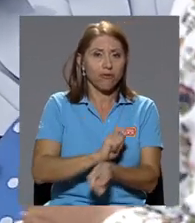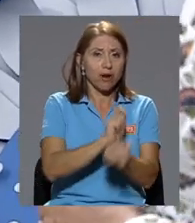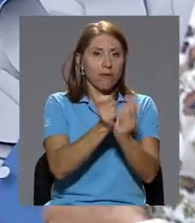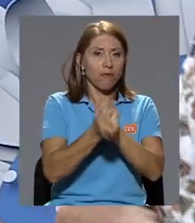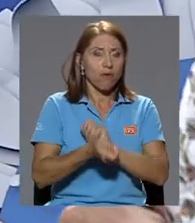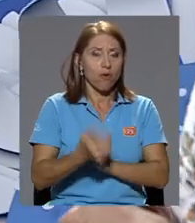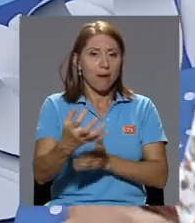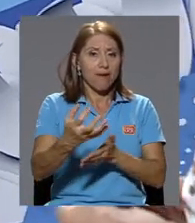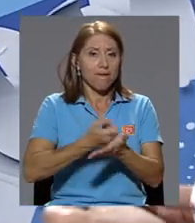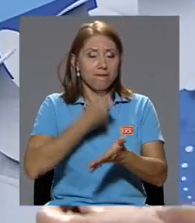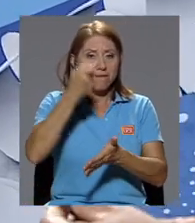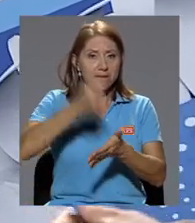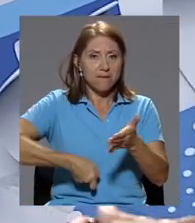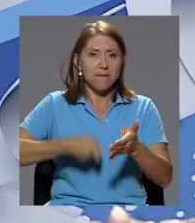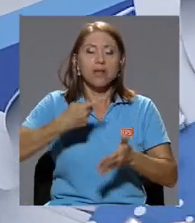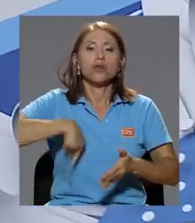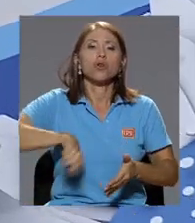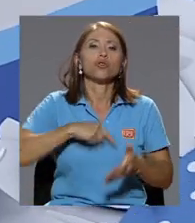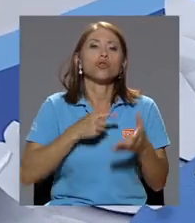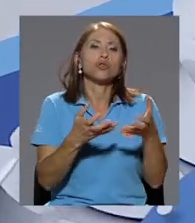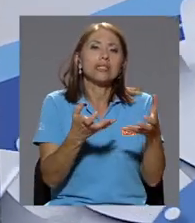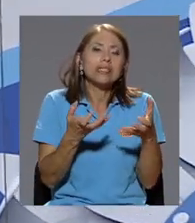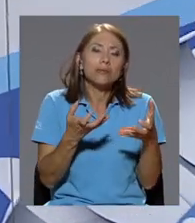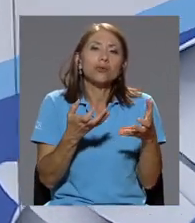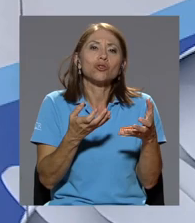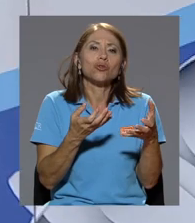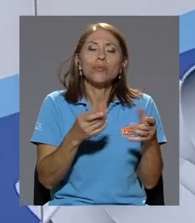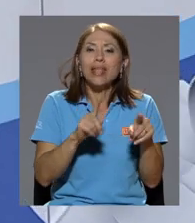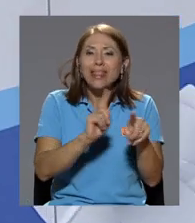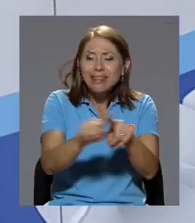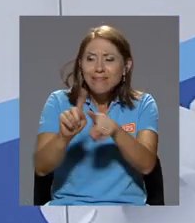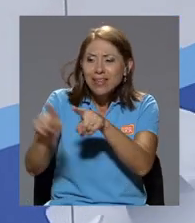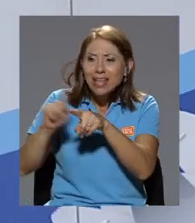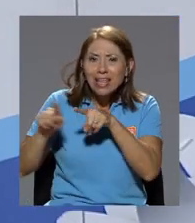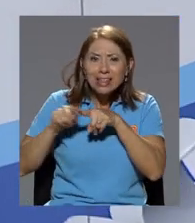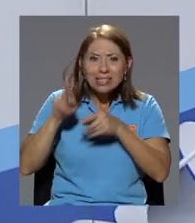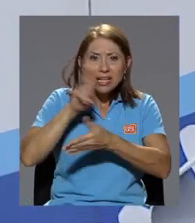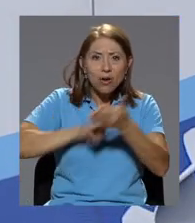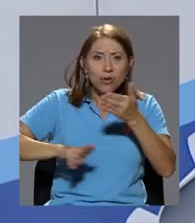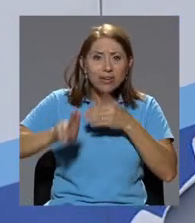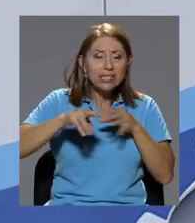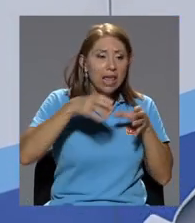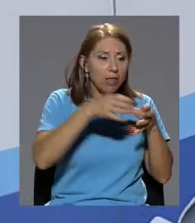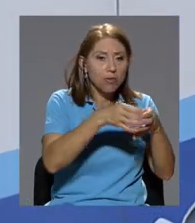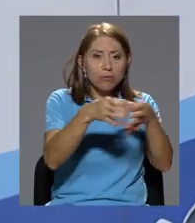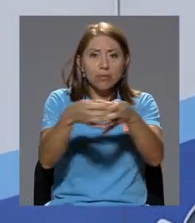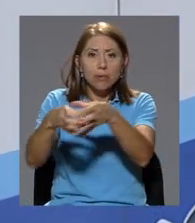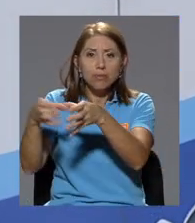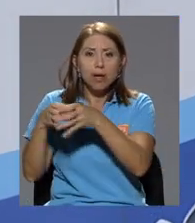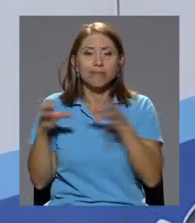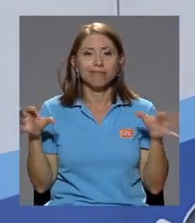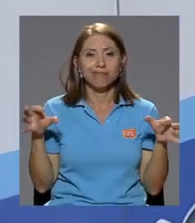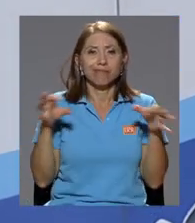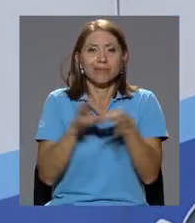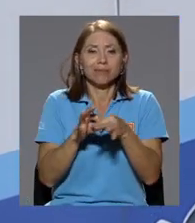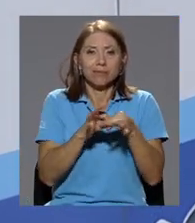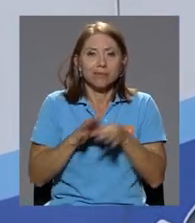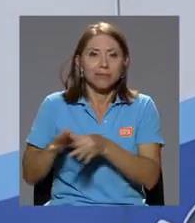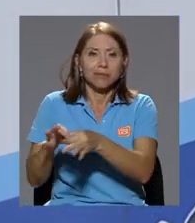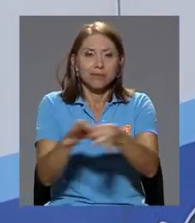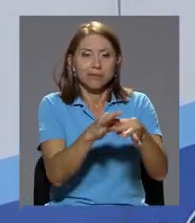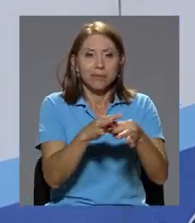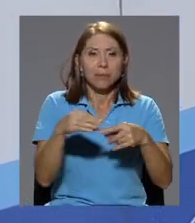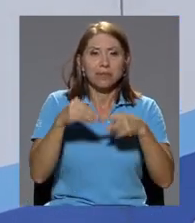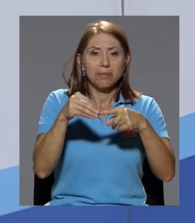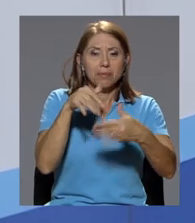hemos estado buscando articular los diferentes espacios de los de la universidad principalmente los estudiantes a partes específicamente